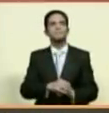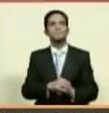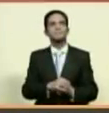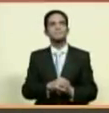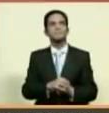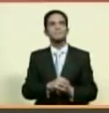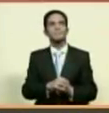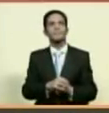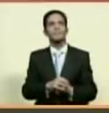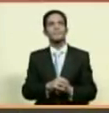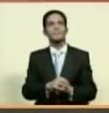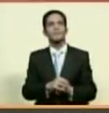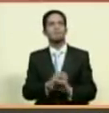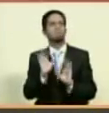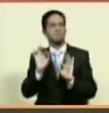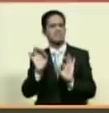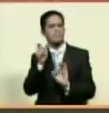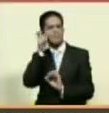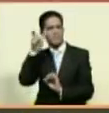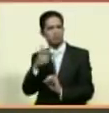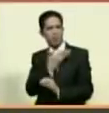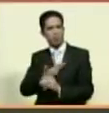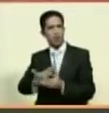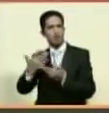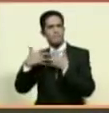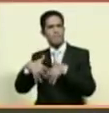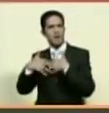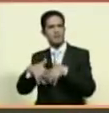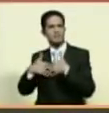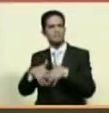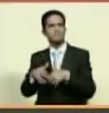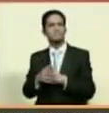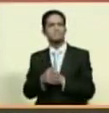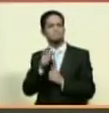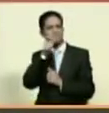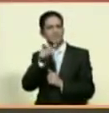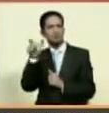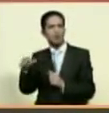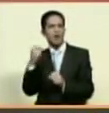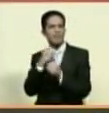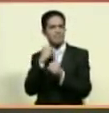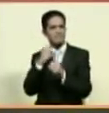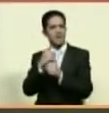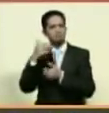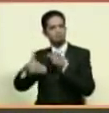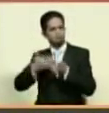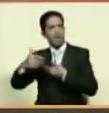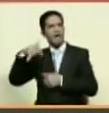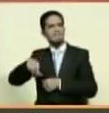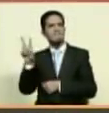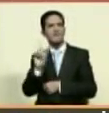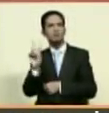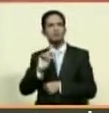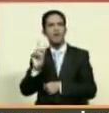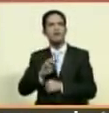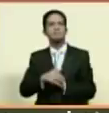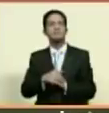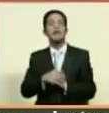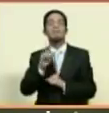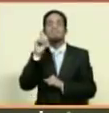sectores empresariales, a las fuerzas productivas de Venezuela, a